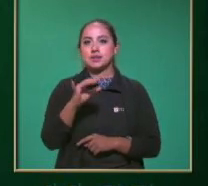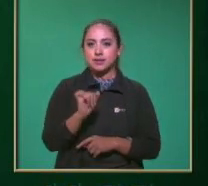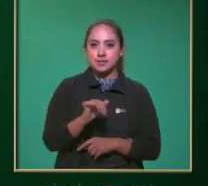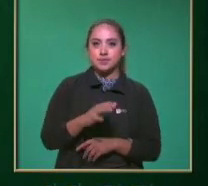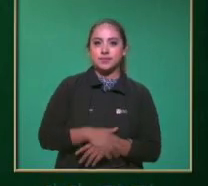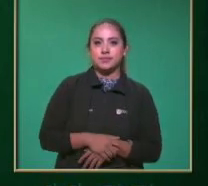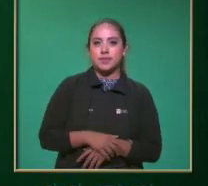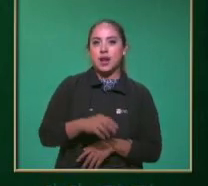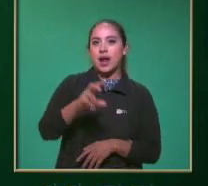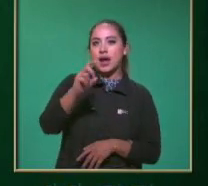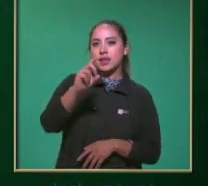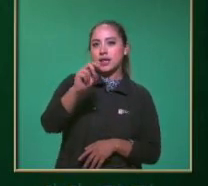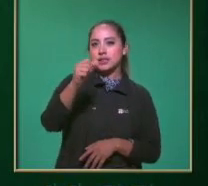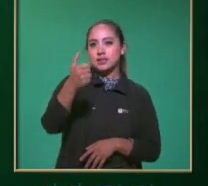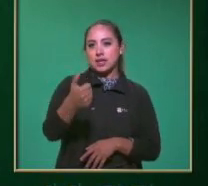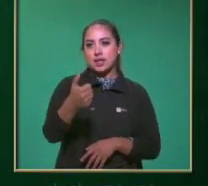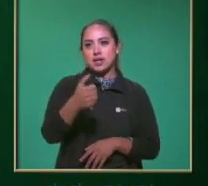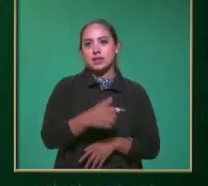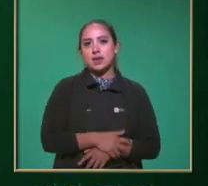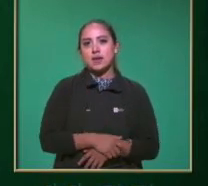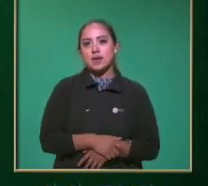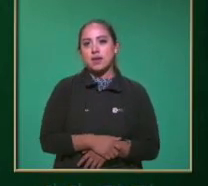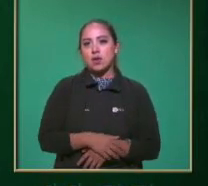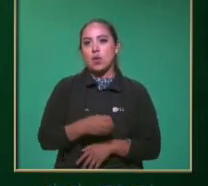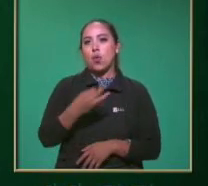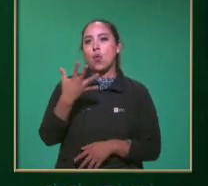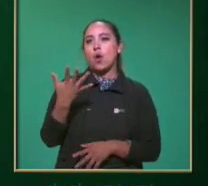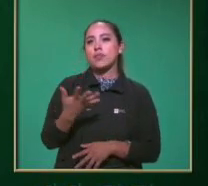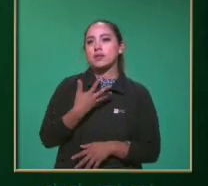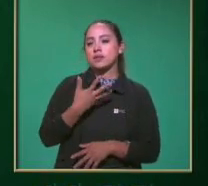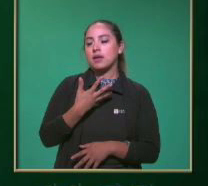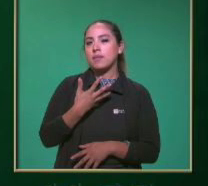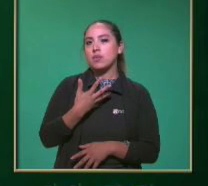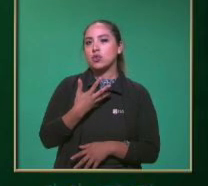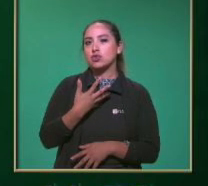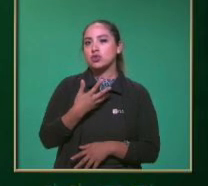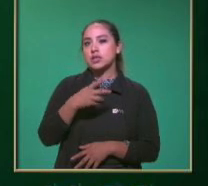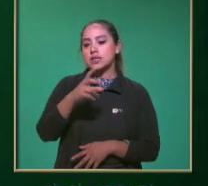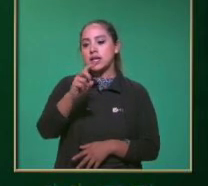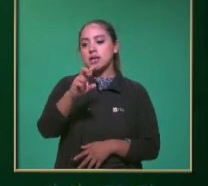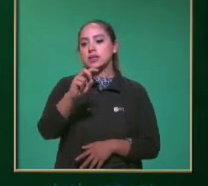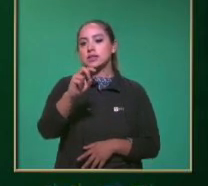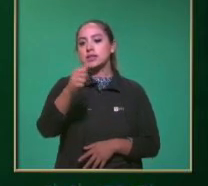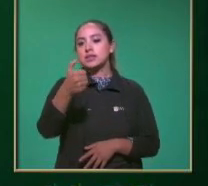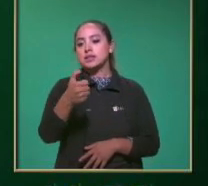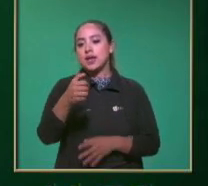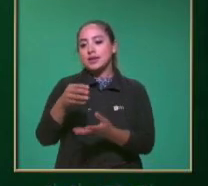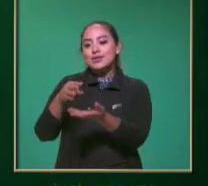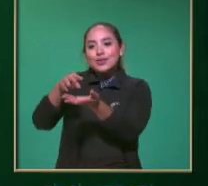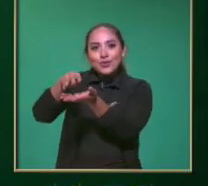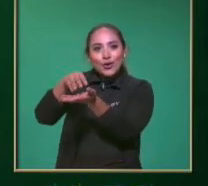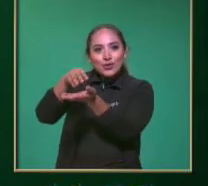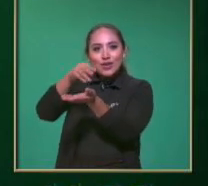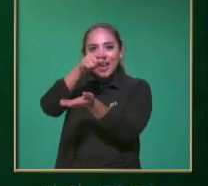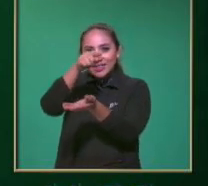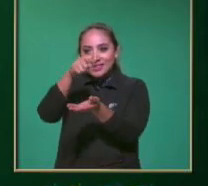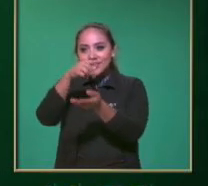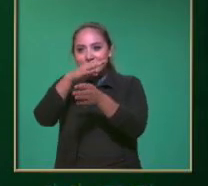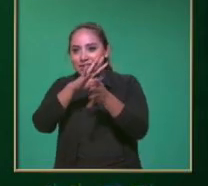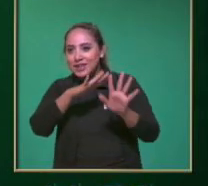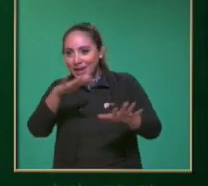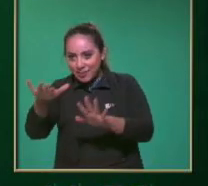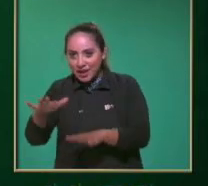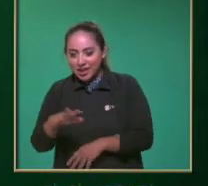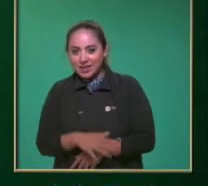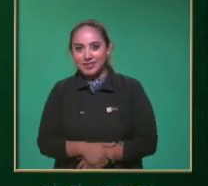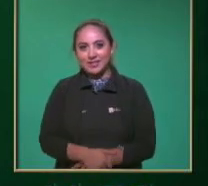está, 36. ¿Cuántas juntaron en total? 36 conchas de mar. 36 conchas.